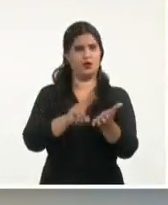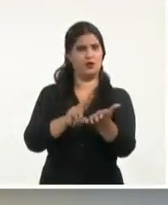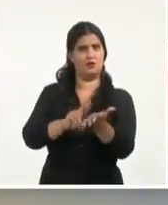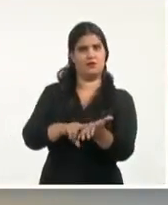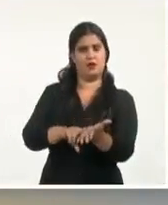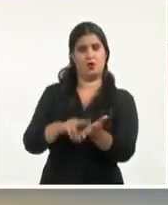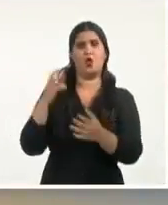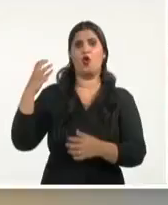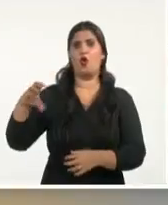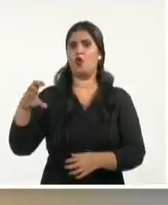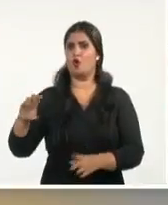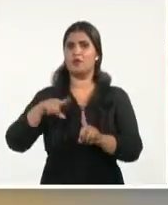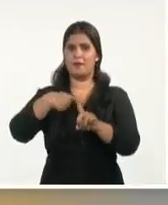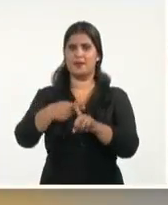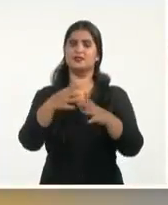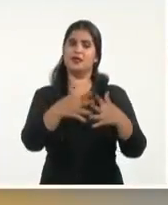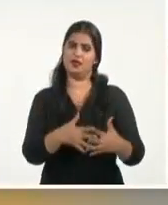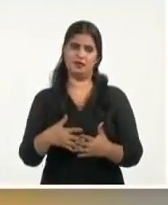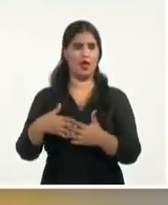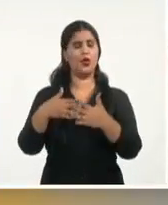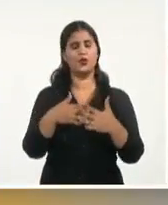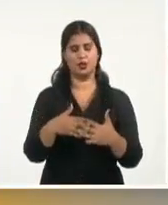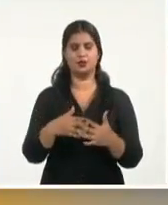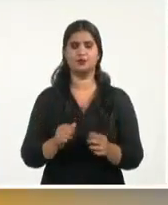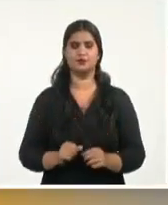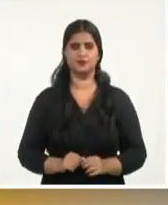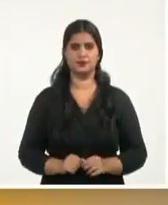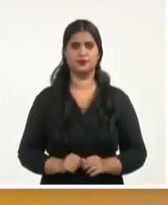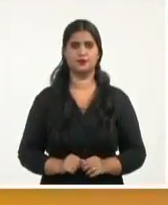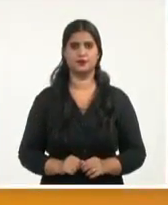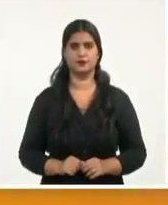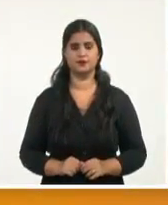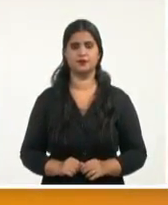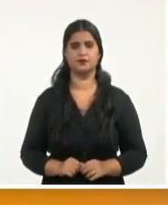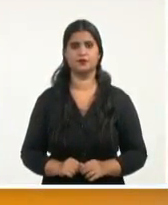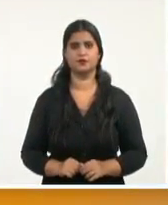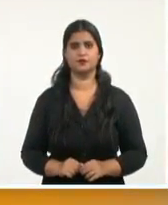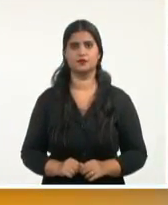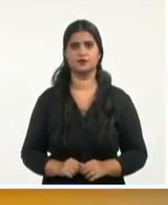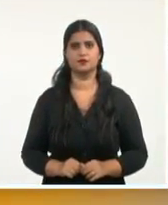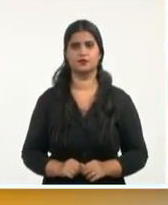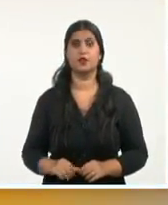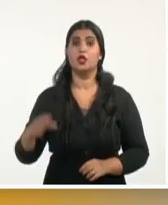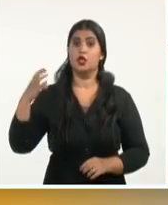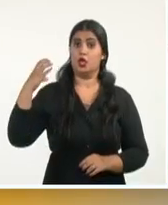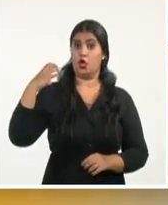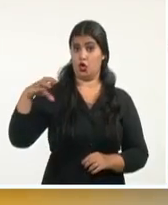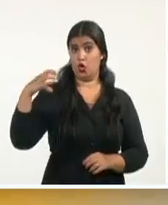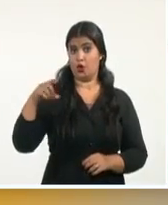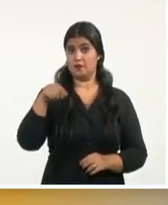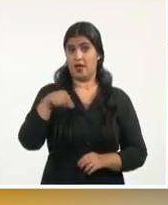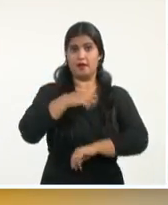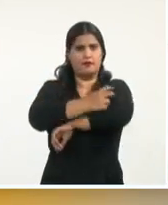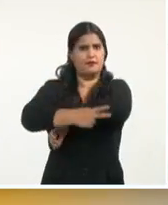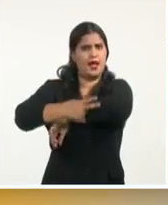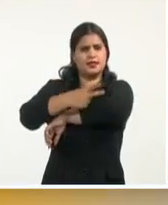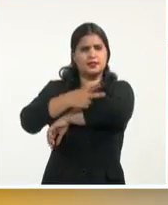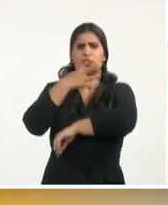fuerzas militares colombianas que la hemos visto en la modalidad regular e irregular se ha puesto